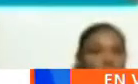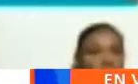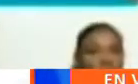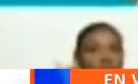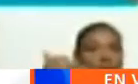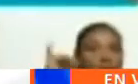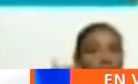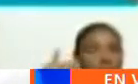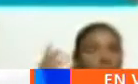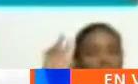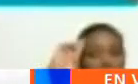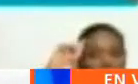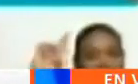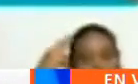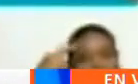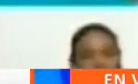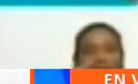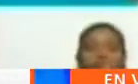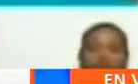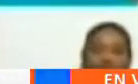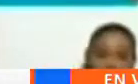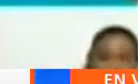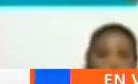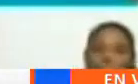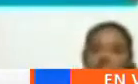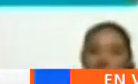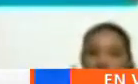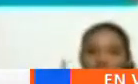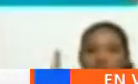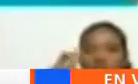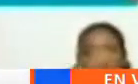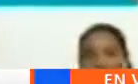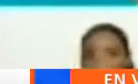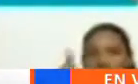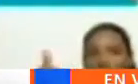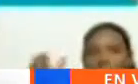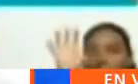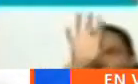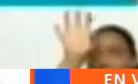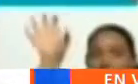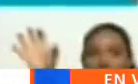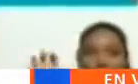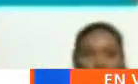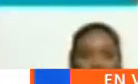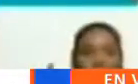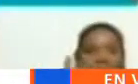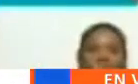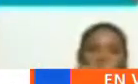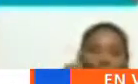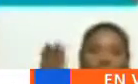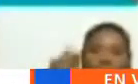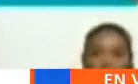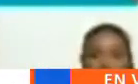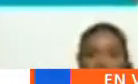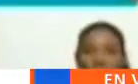al respeto de la diversidad, al diálogo político, a la paz, a la cooperación